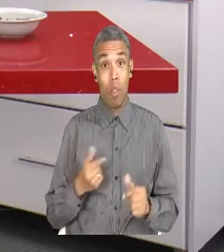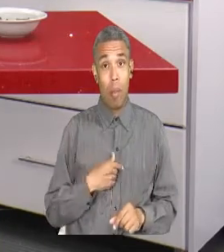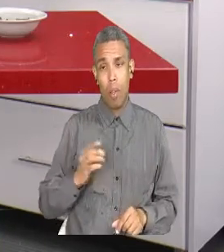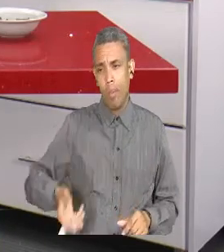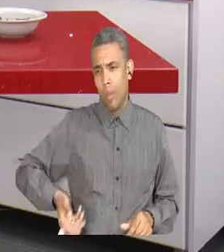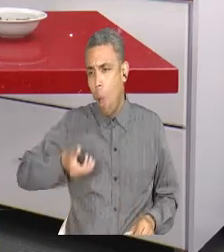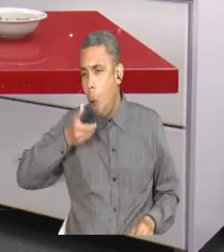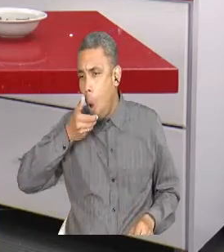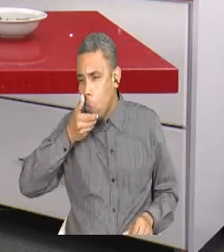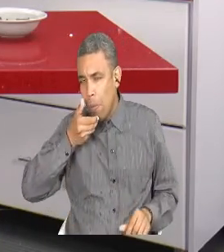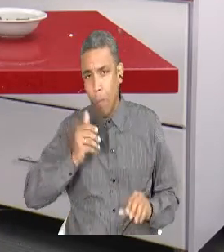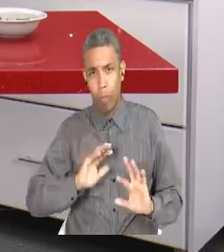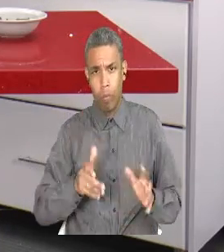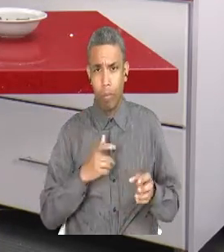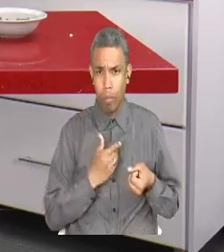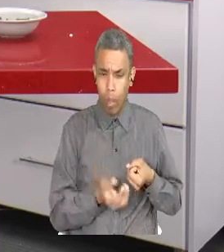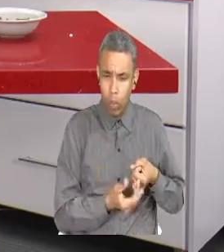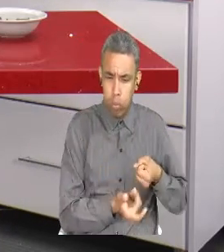buena temperatura,